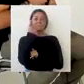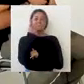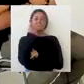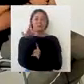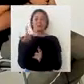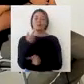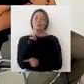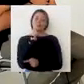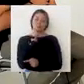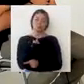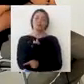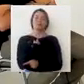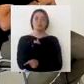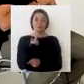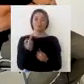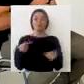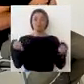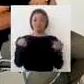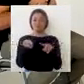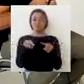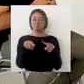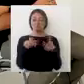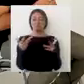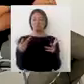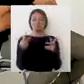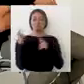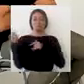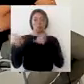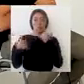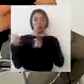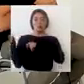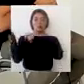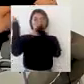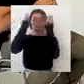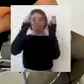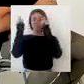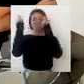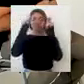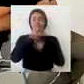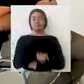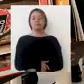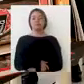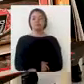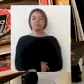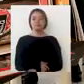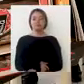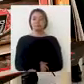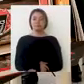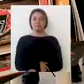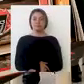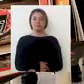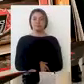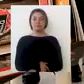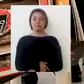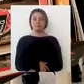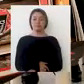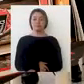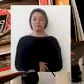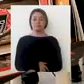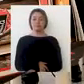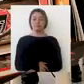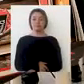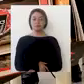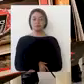gusta mucho la lectura. Entonces es algo que nos apasiona, pues, en ese sentido. Excelente. Si lo ves,